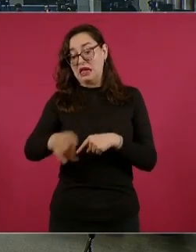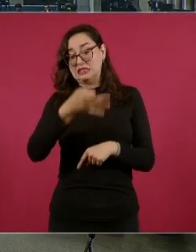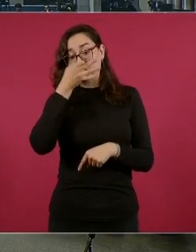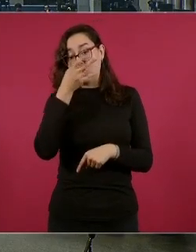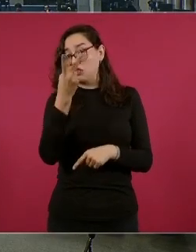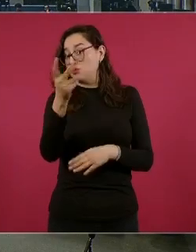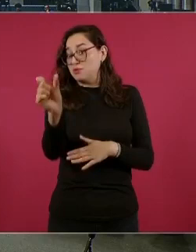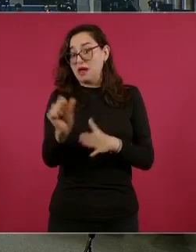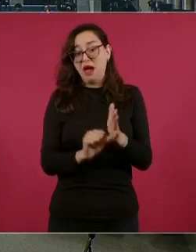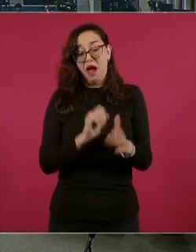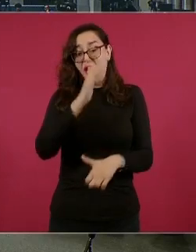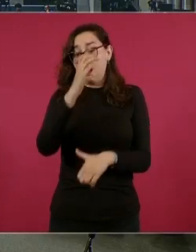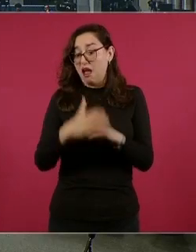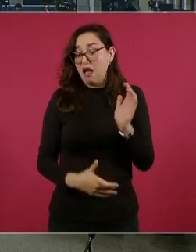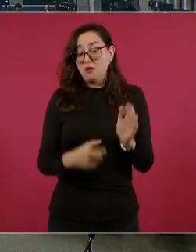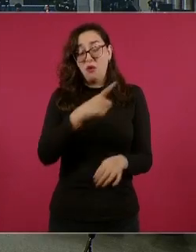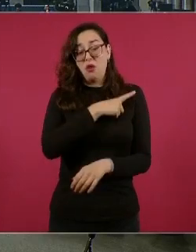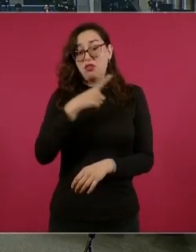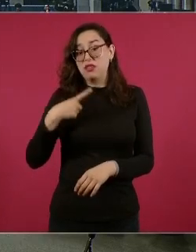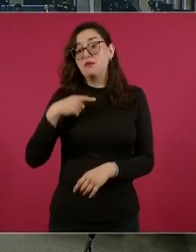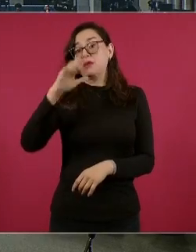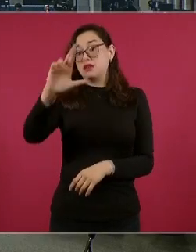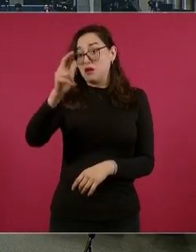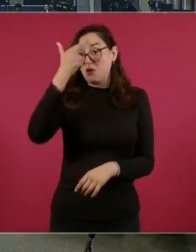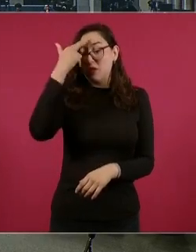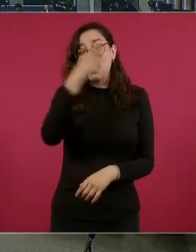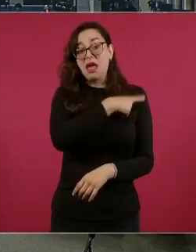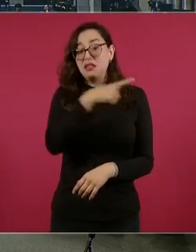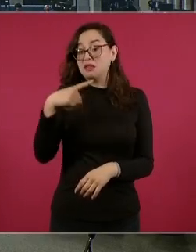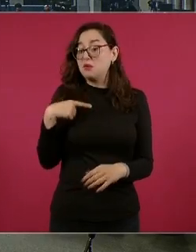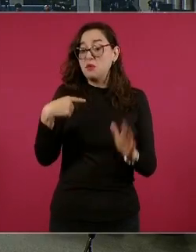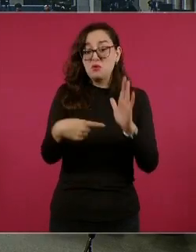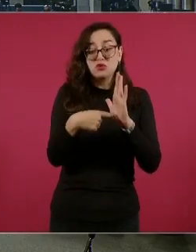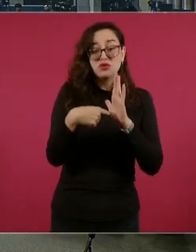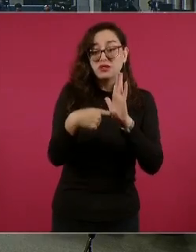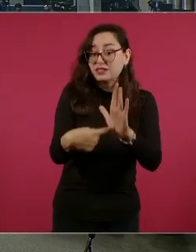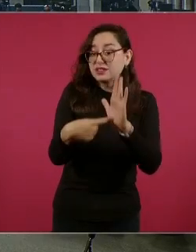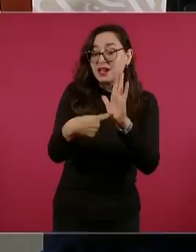Y para que no se olvide,